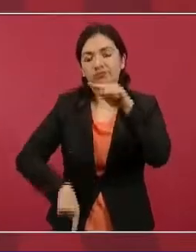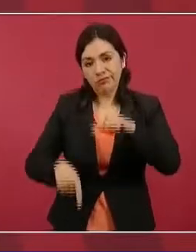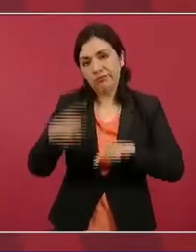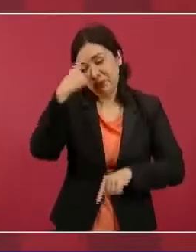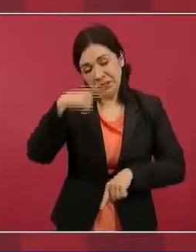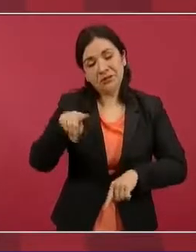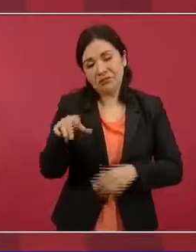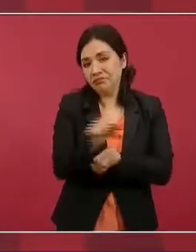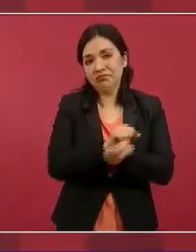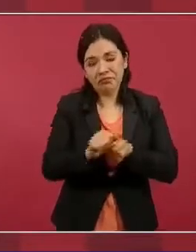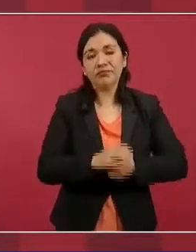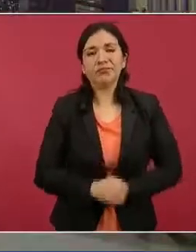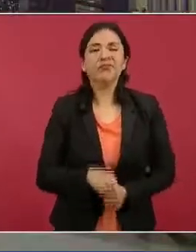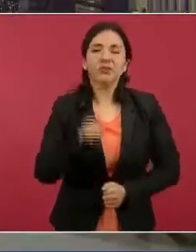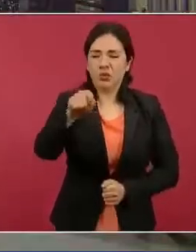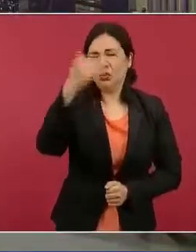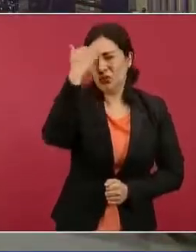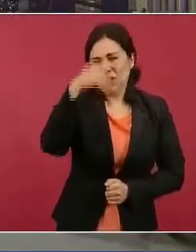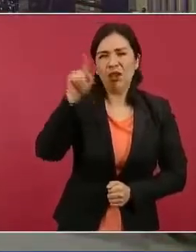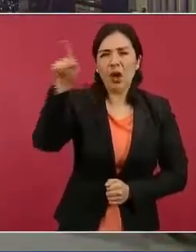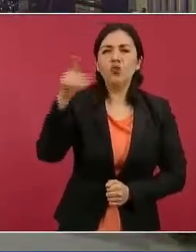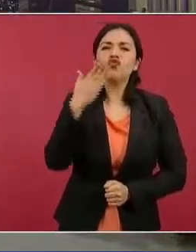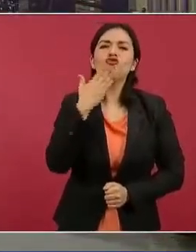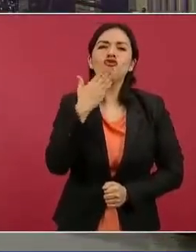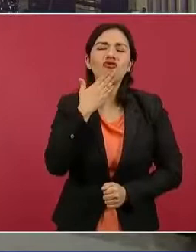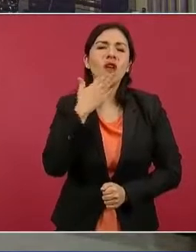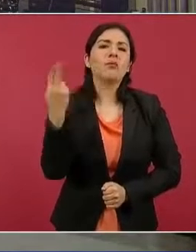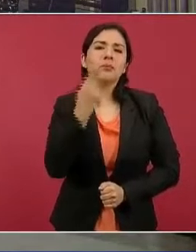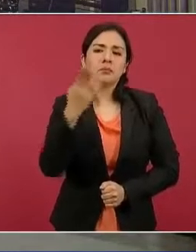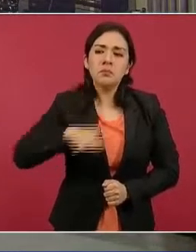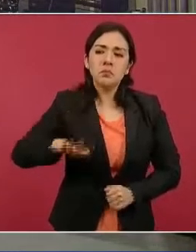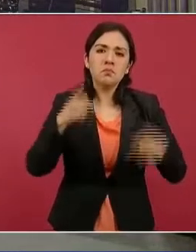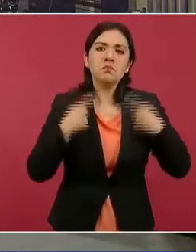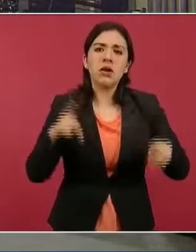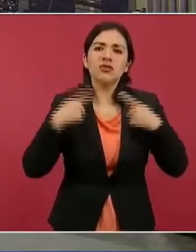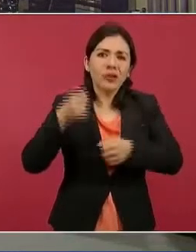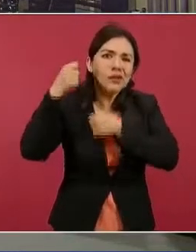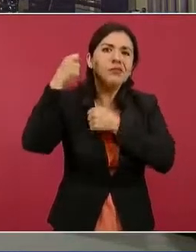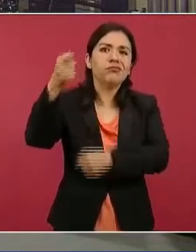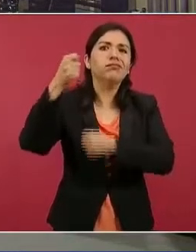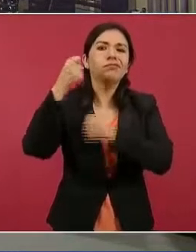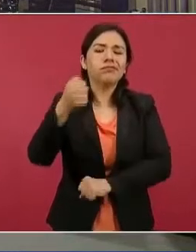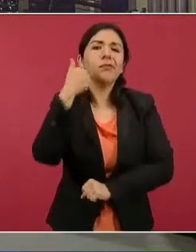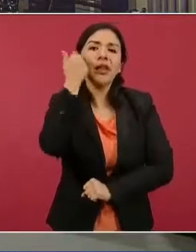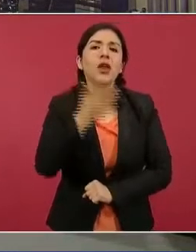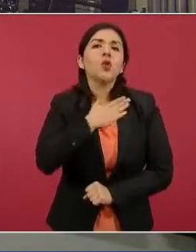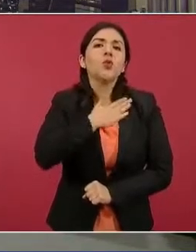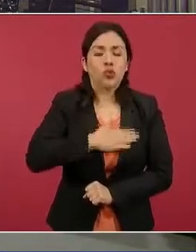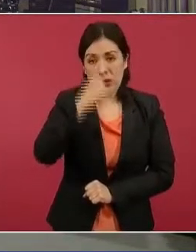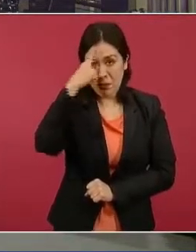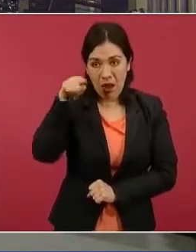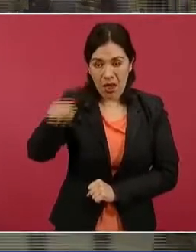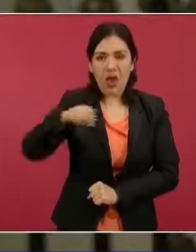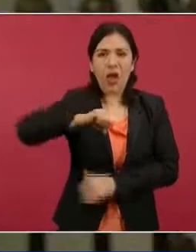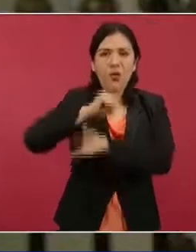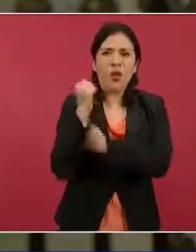Sí, en Sonora, pues usted sabe, ¿no? El clamor es justicia por ABC y que esto no se repita